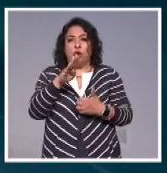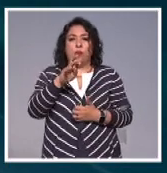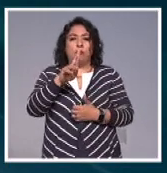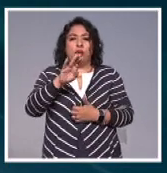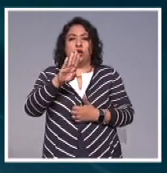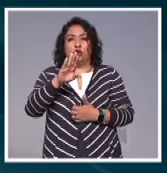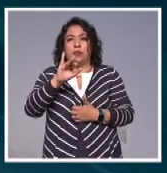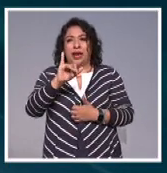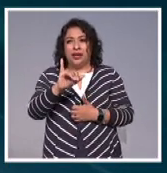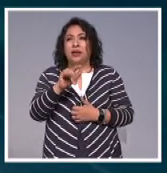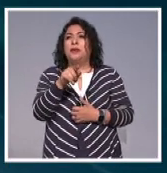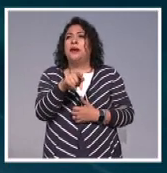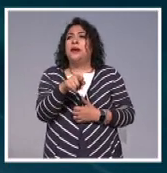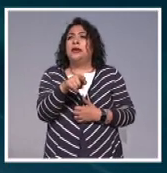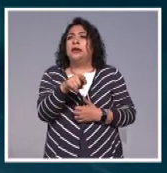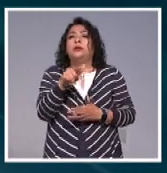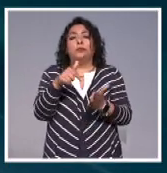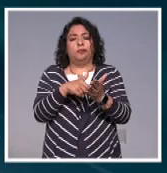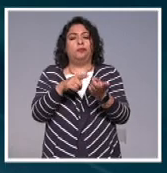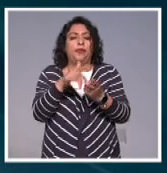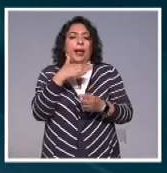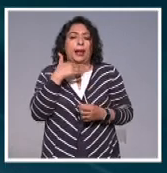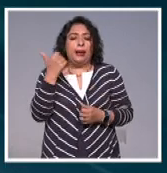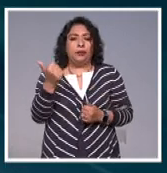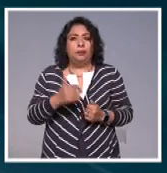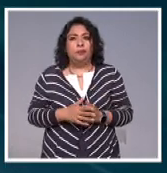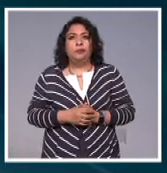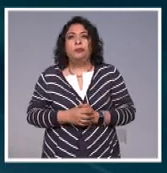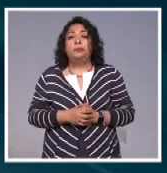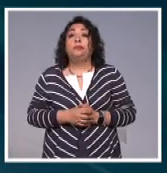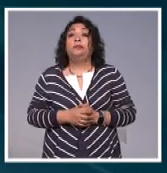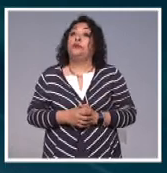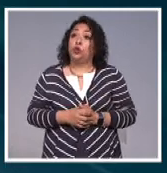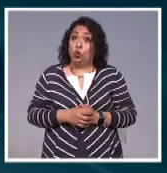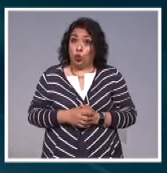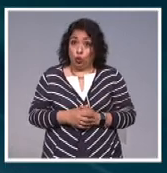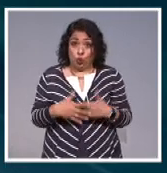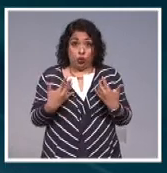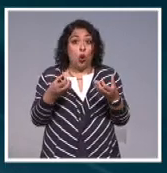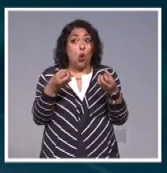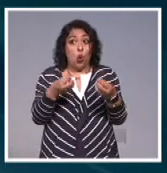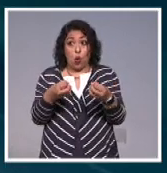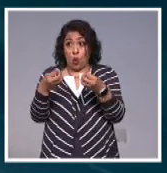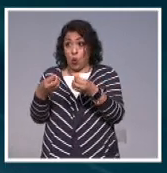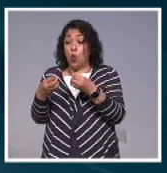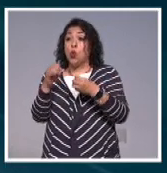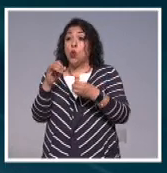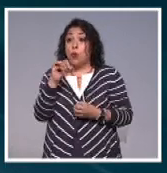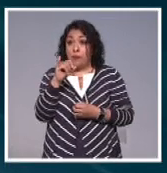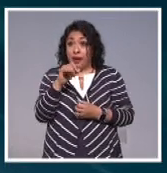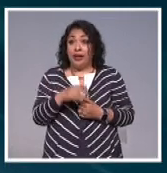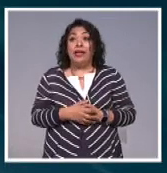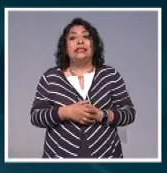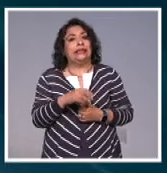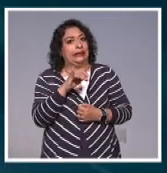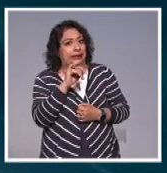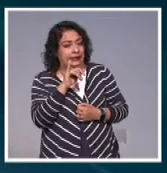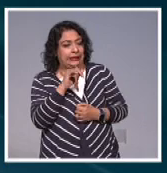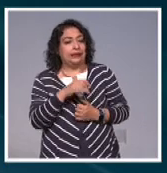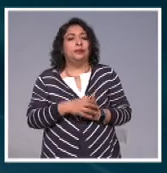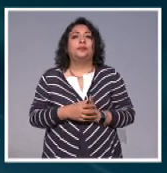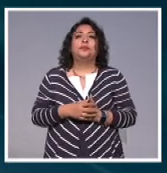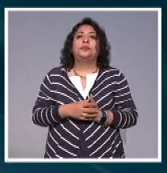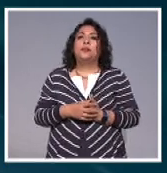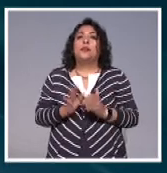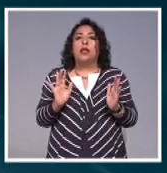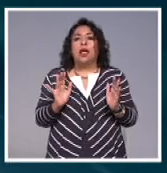que es en Alemania. O sea, ocupada sí vas a estar. Sí. Antes de